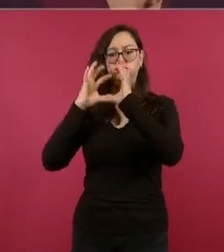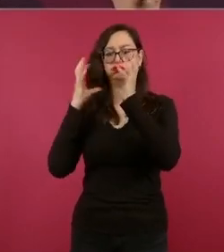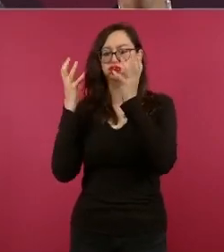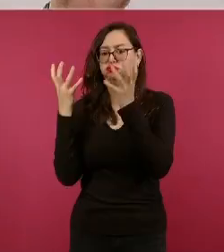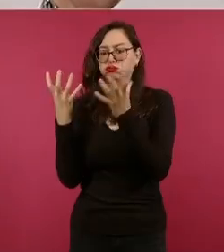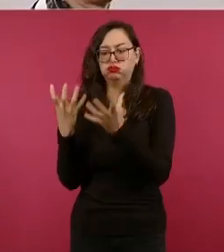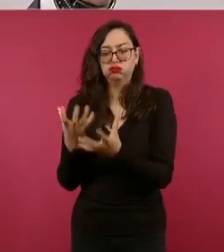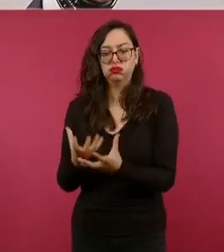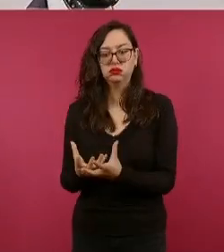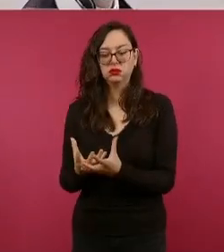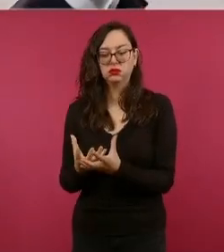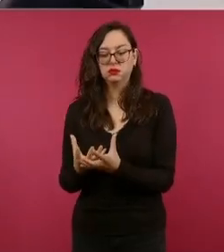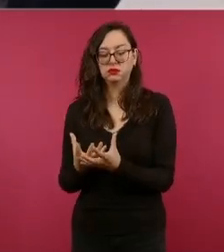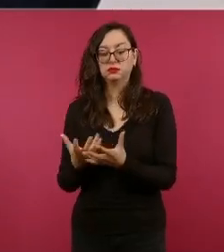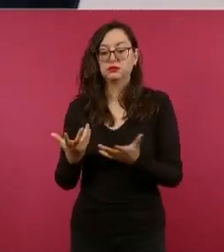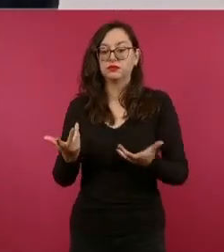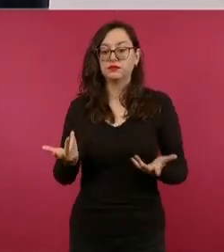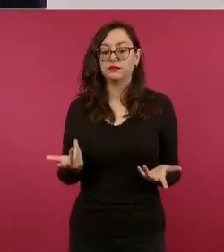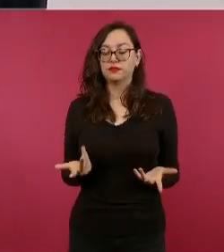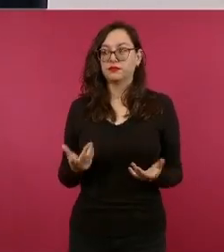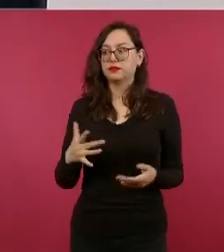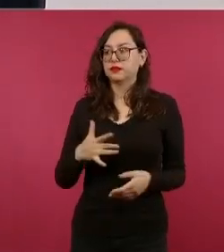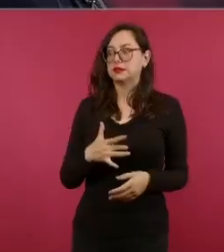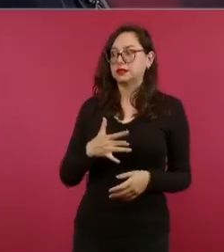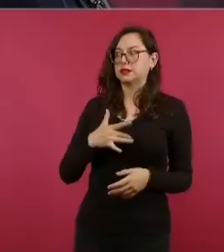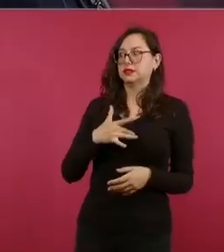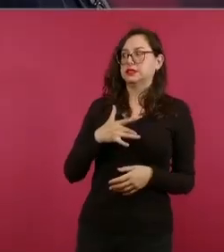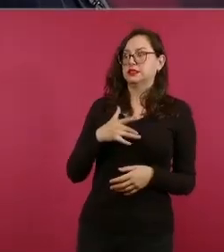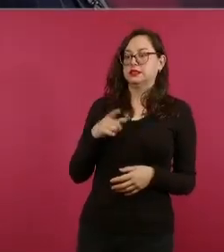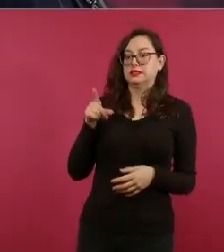Si la tendencia esa continuaba,